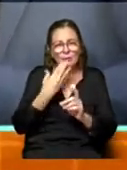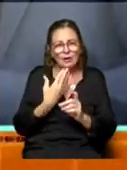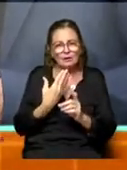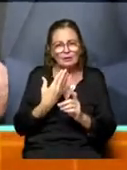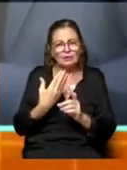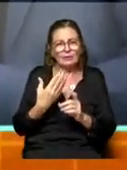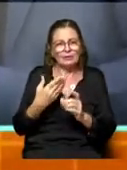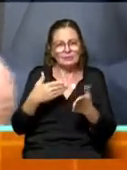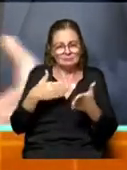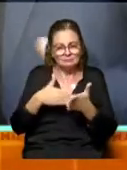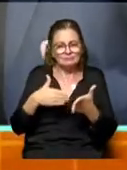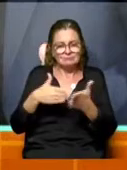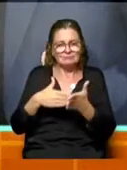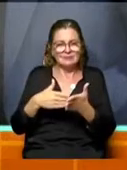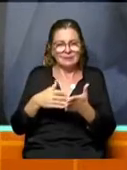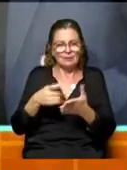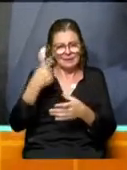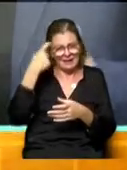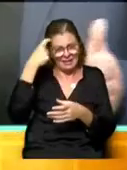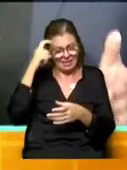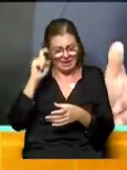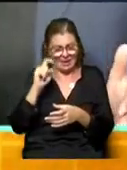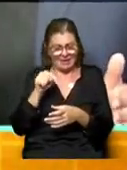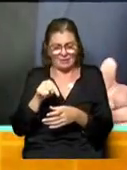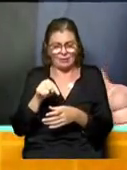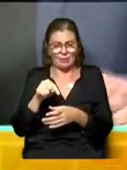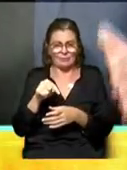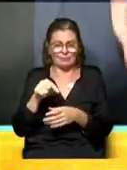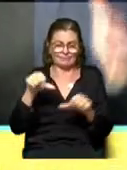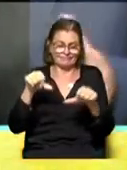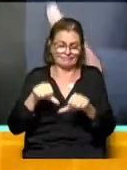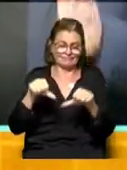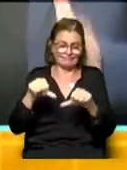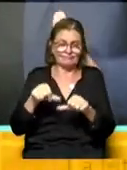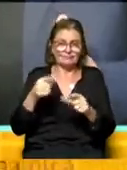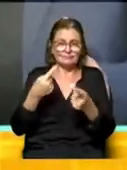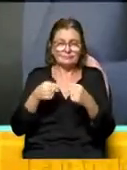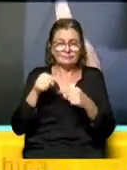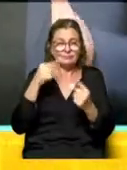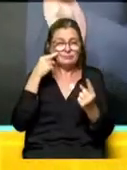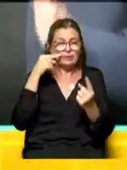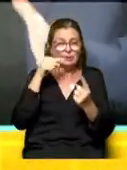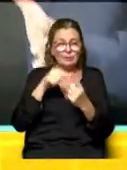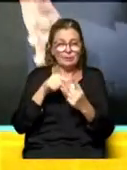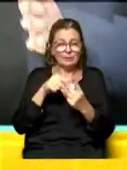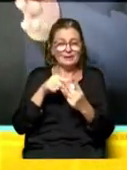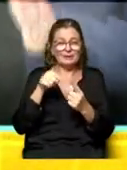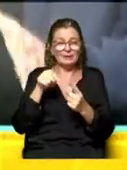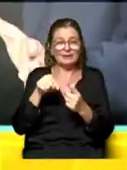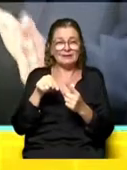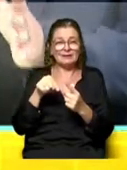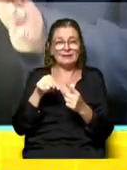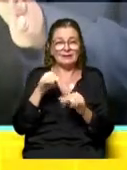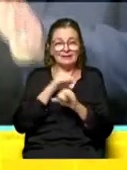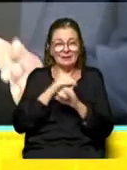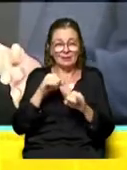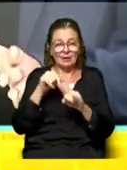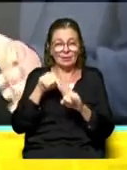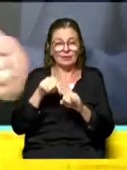privación. Entonces, es una pésima idea de todo punto de vista, además es muy injusto. Entonces, ese es el objetivo, terminar con esto es un